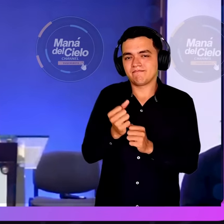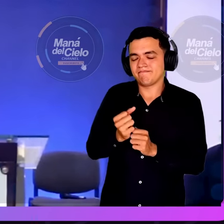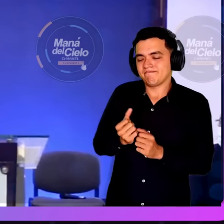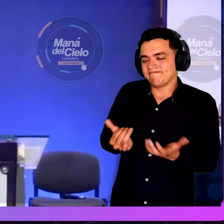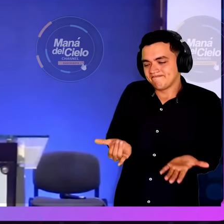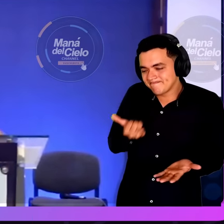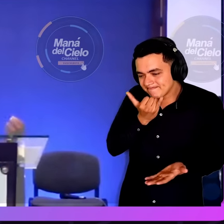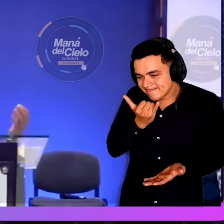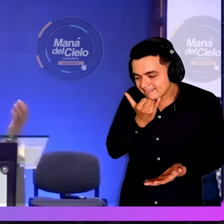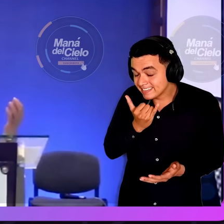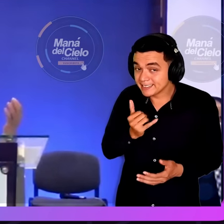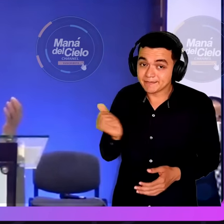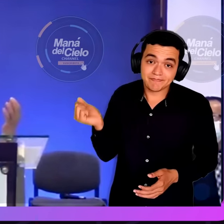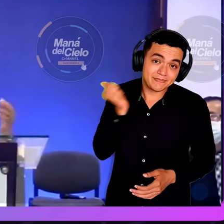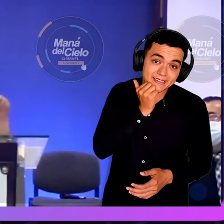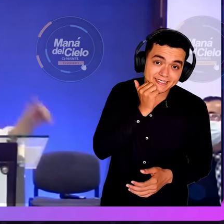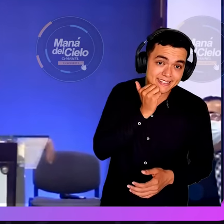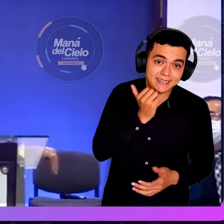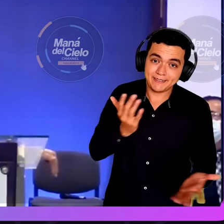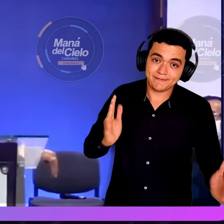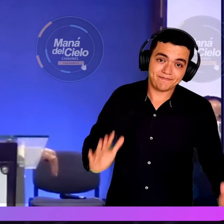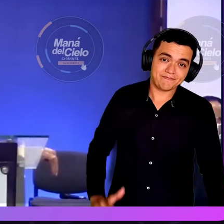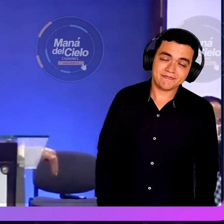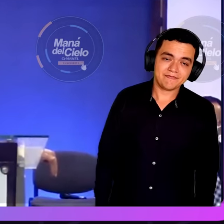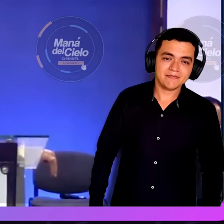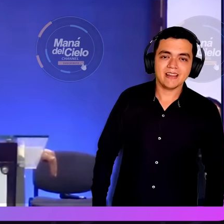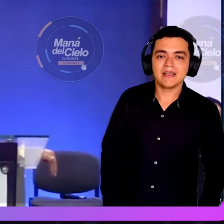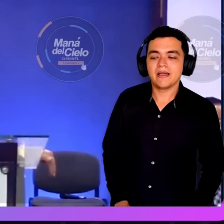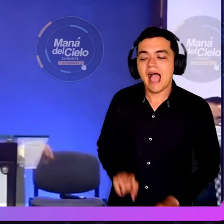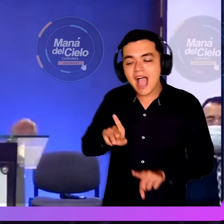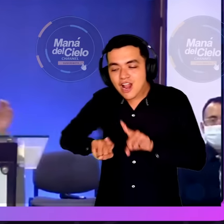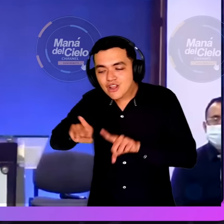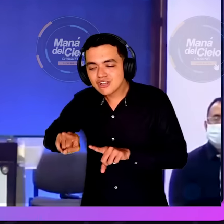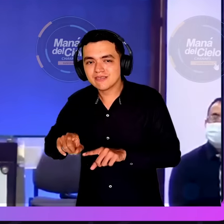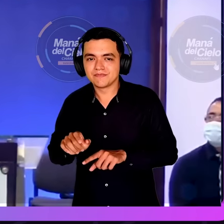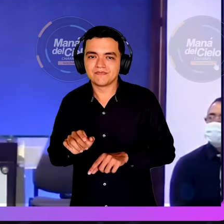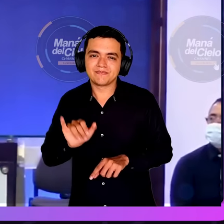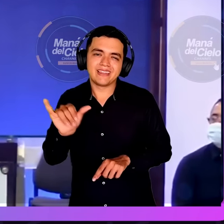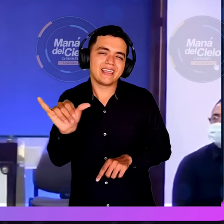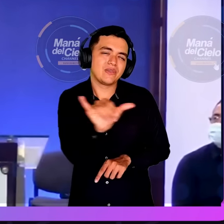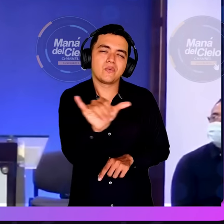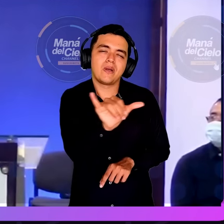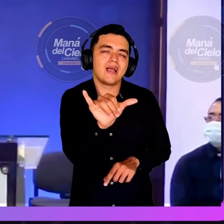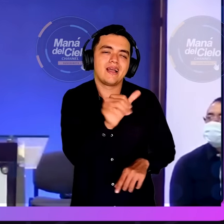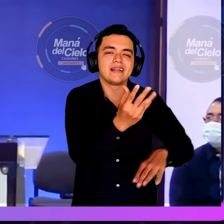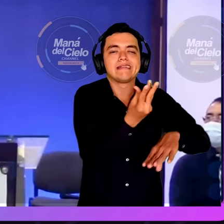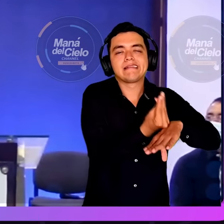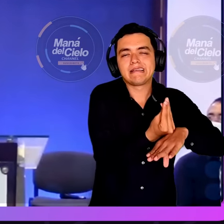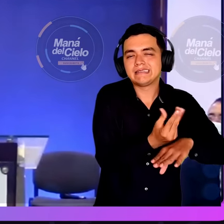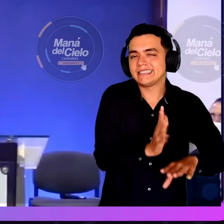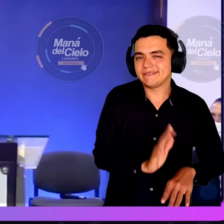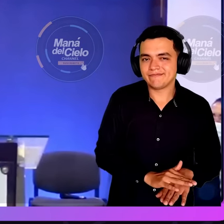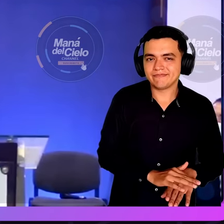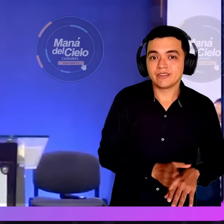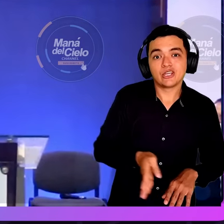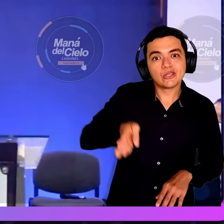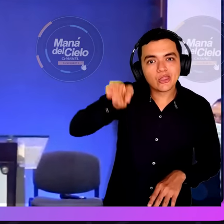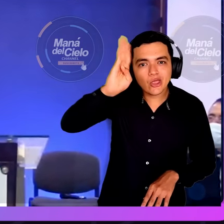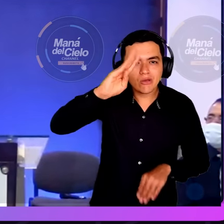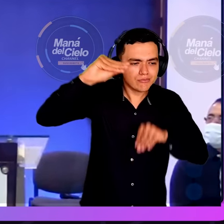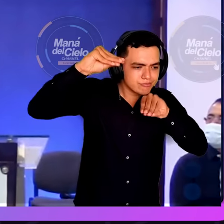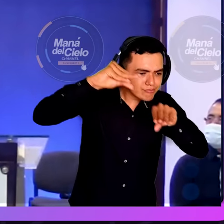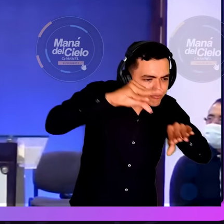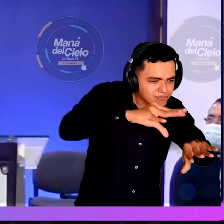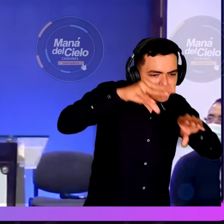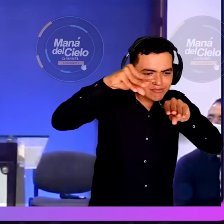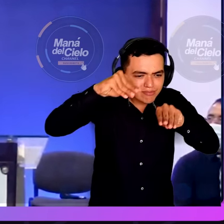explicaba. Y cuando llegaban, algunas morían en los peñascos, otras regresaban bien heridas, golpeadas. ¿Y sabe